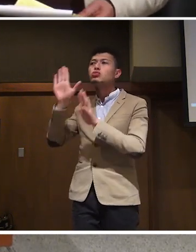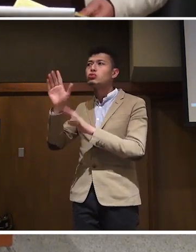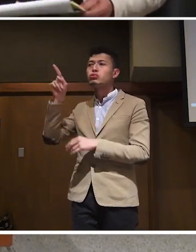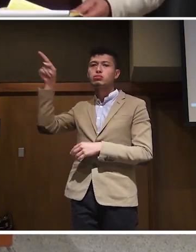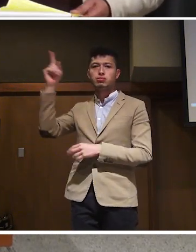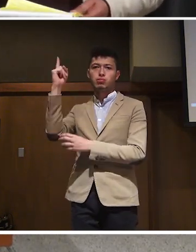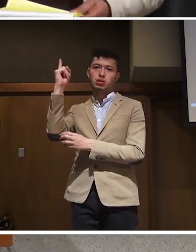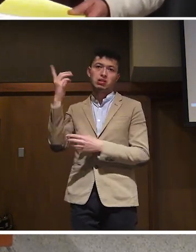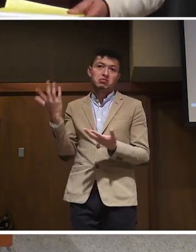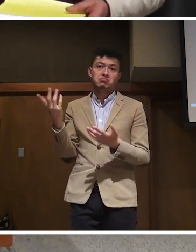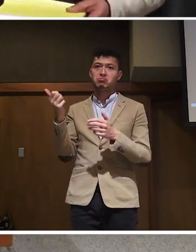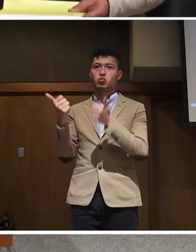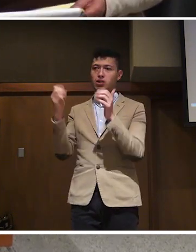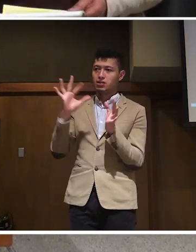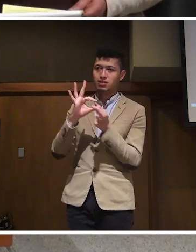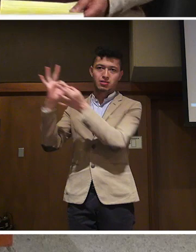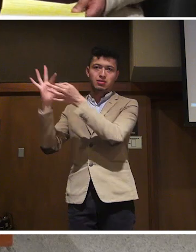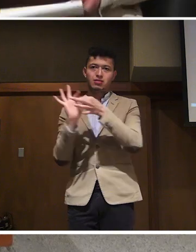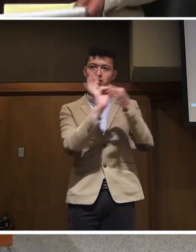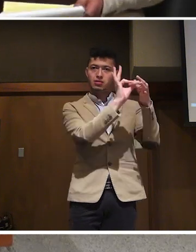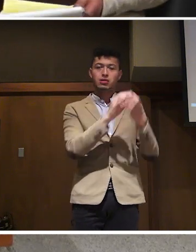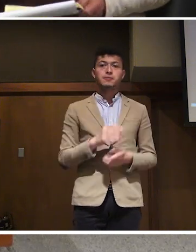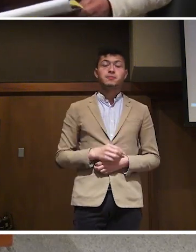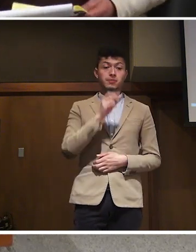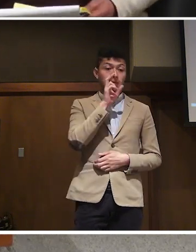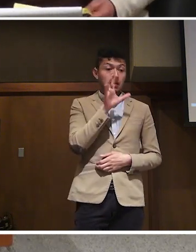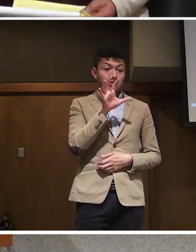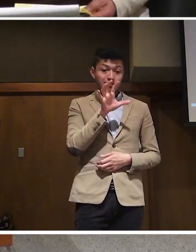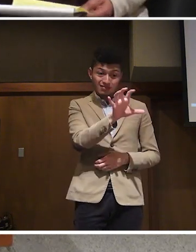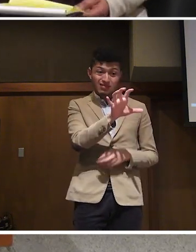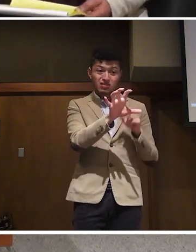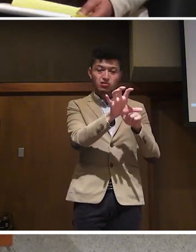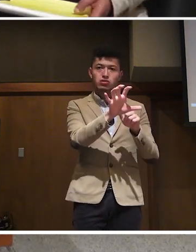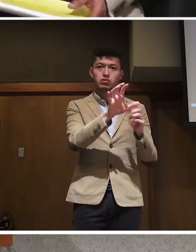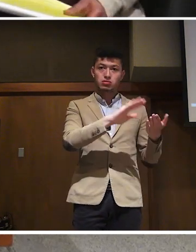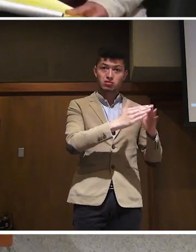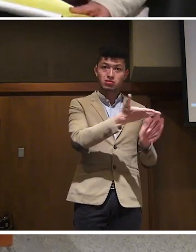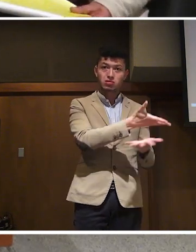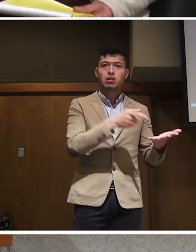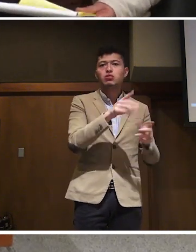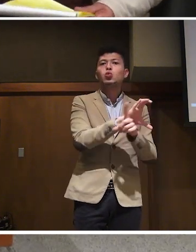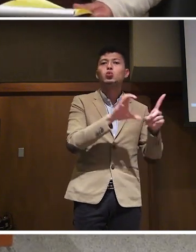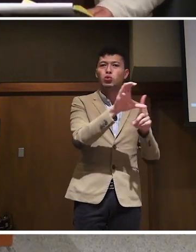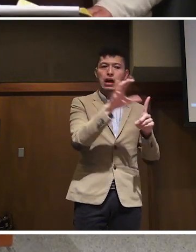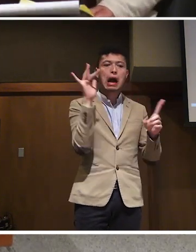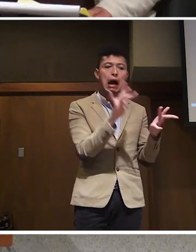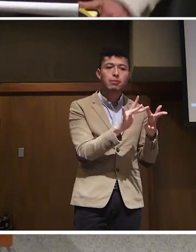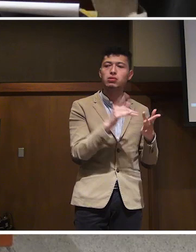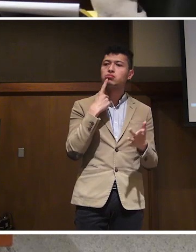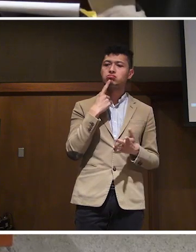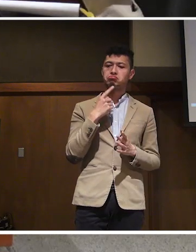referiría el término nación a valores y tradiciones comunes, a una cultura común.